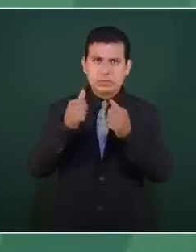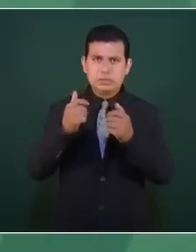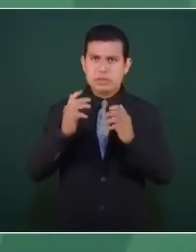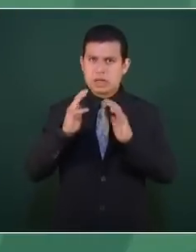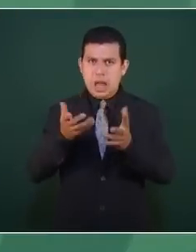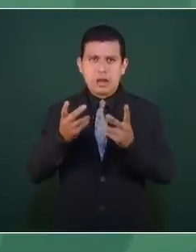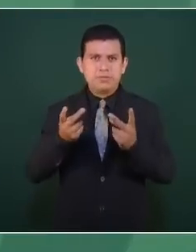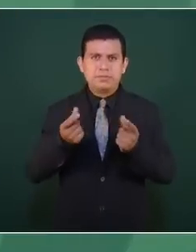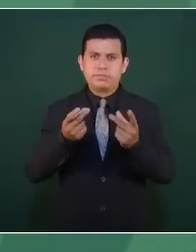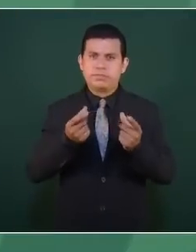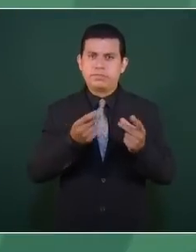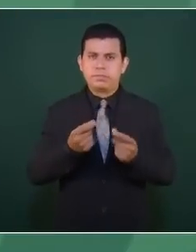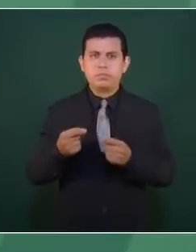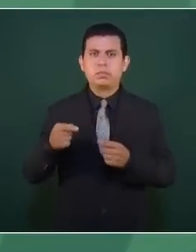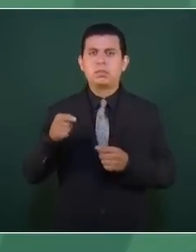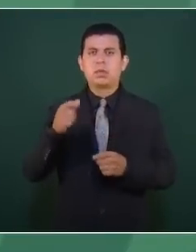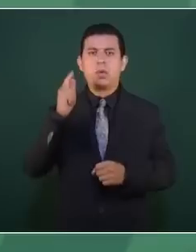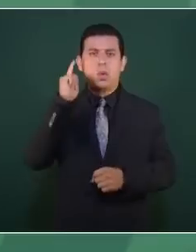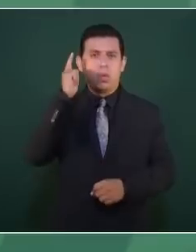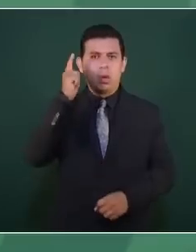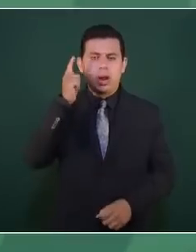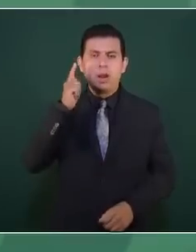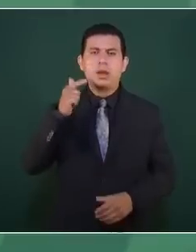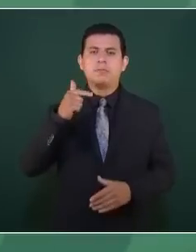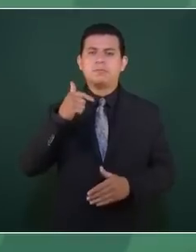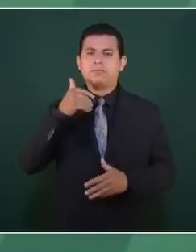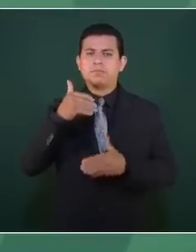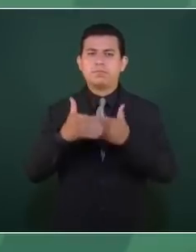Me desespera